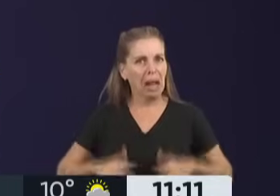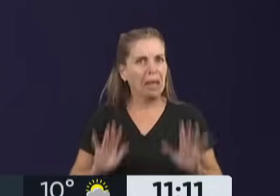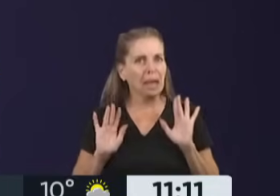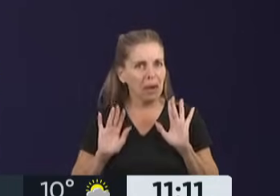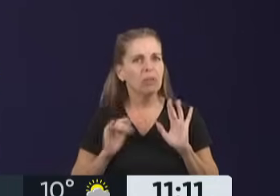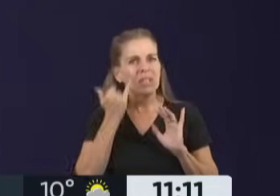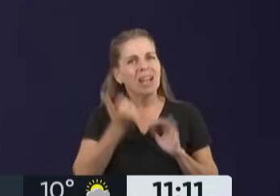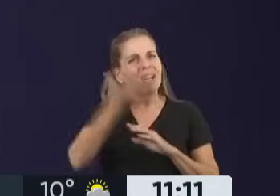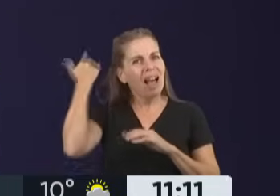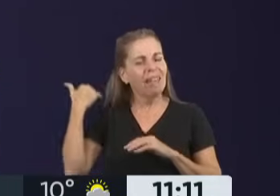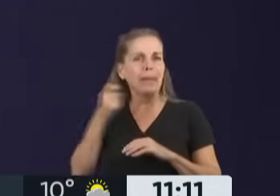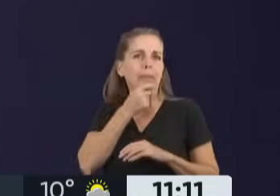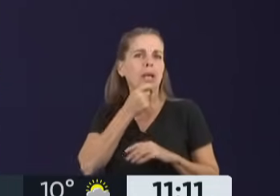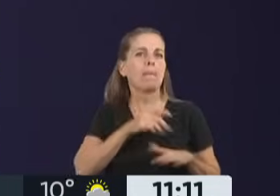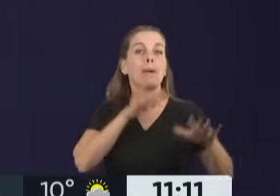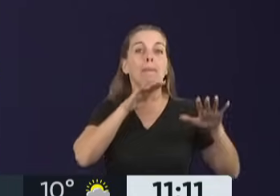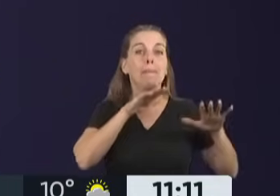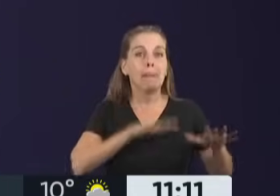con el paro,